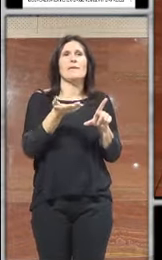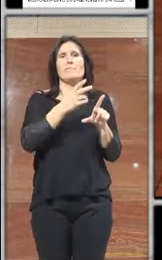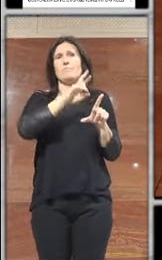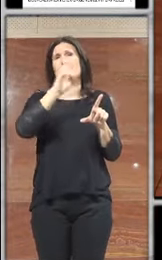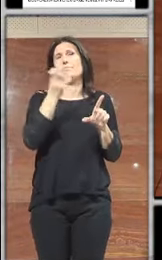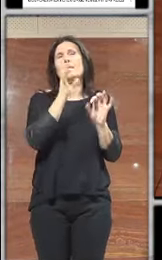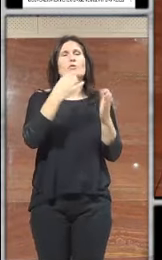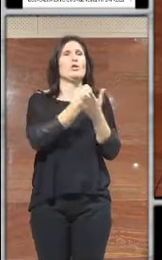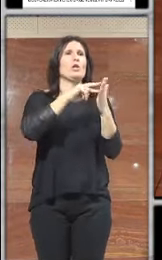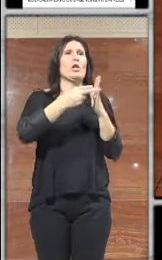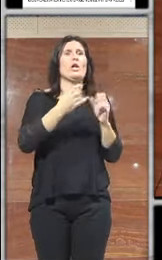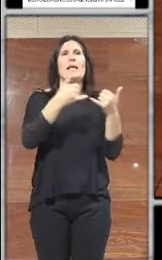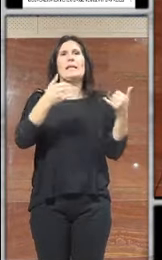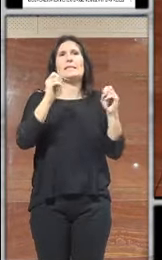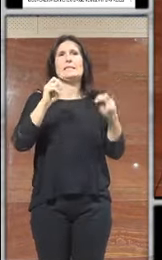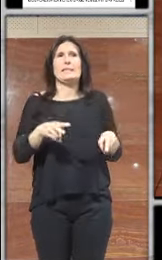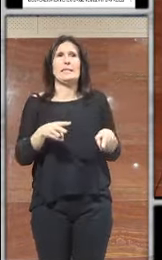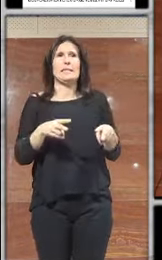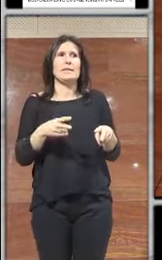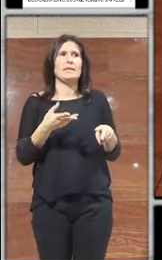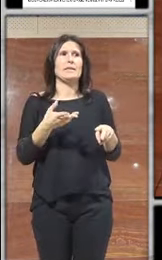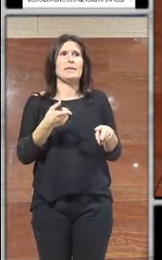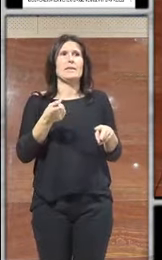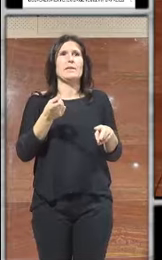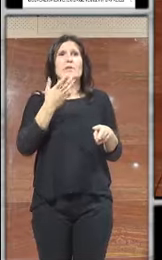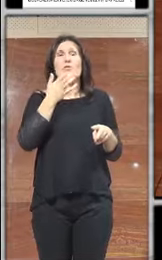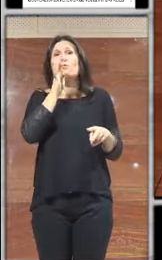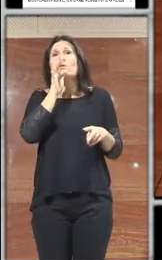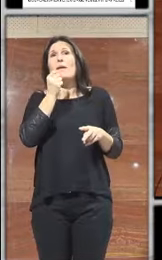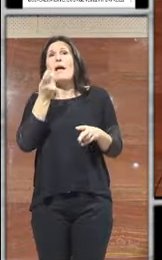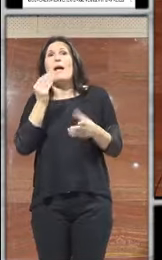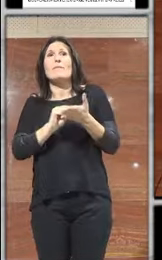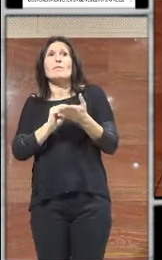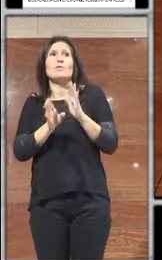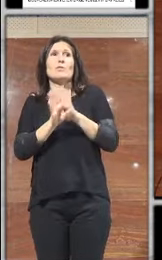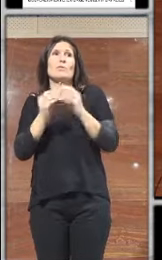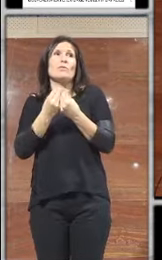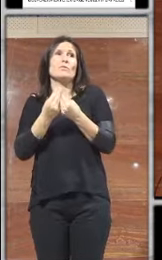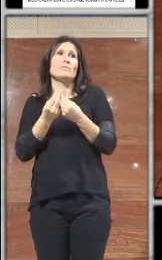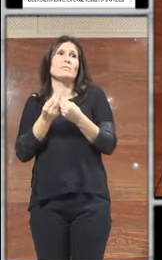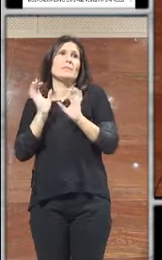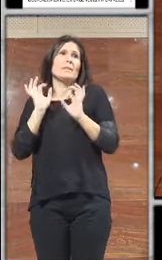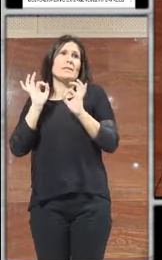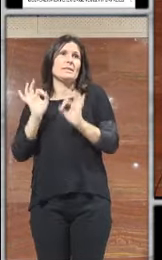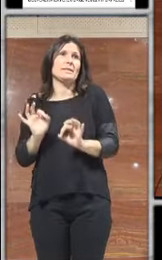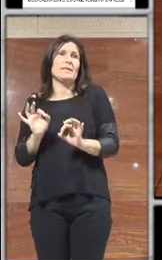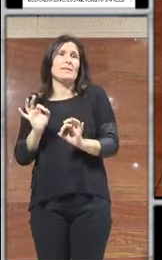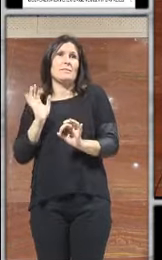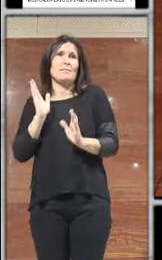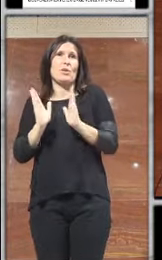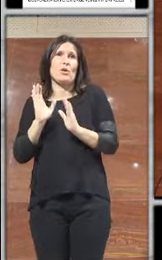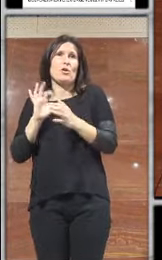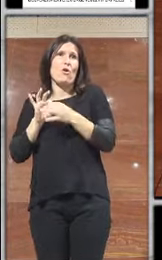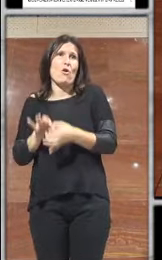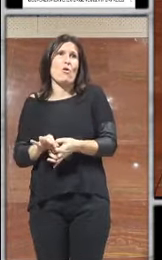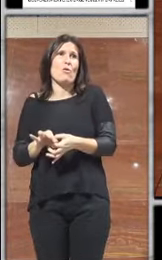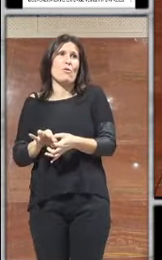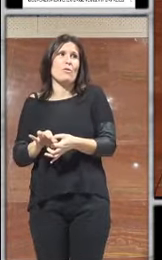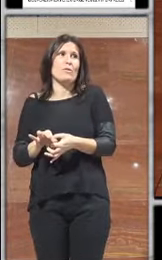tecnología inalámbrica y nosotros muchas veces seguimos con el ser biónico, perdonad, pero que lo diga así con este lenguaje tan coloquial, pero hay muchas